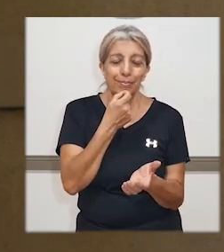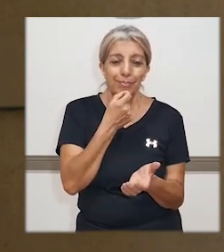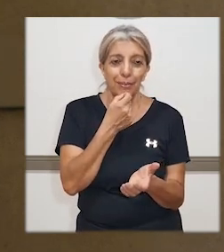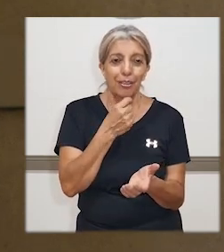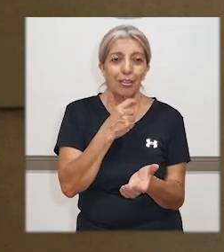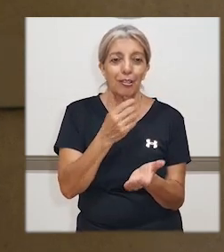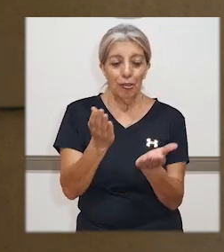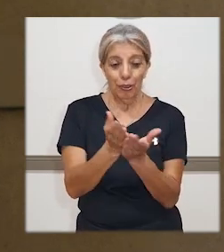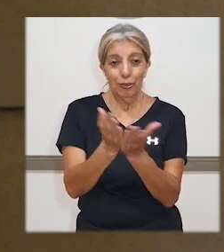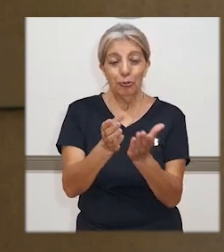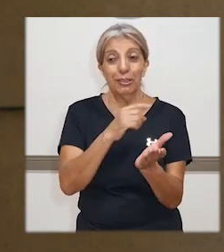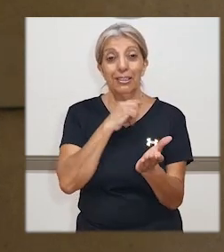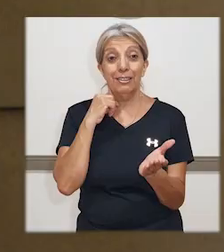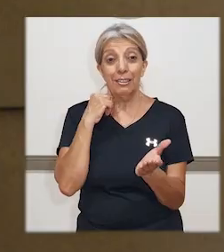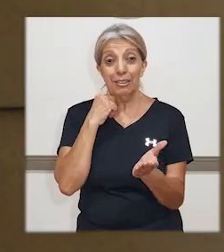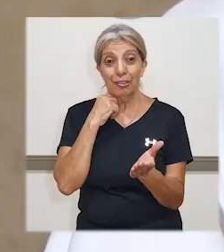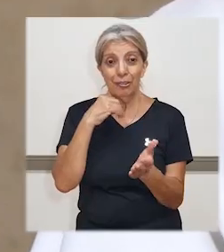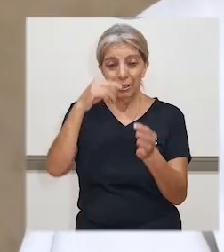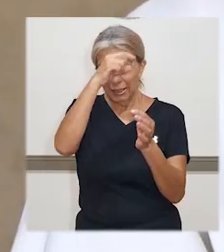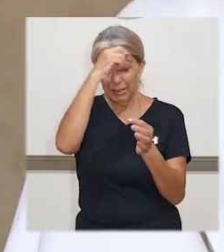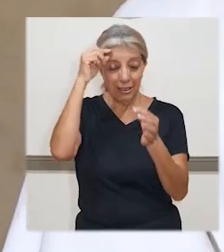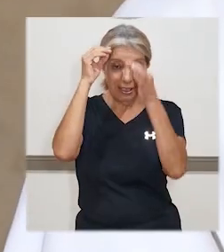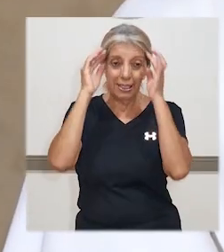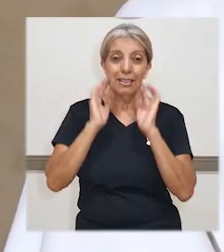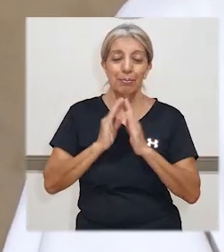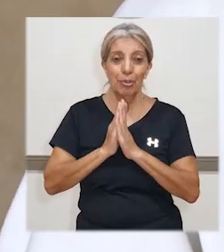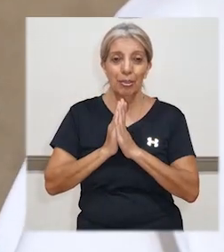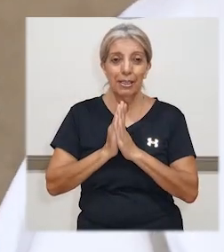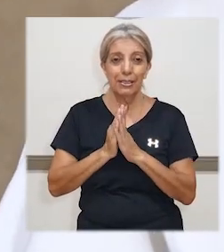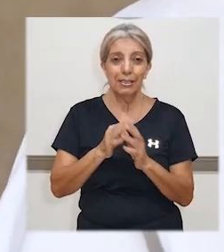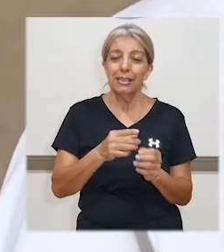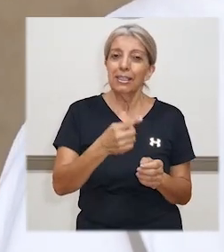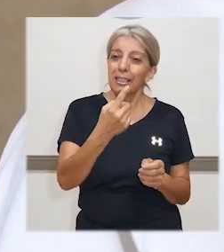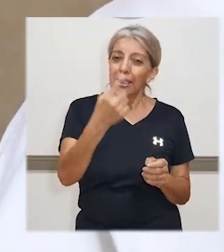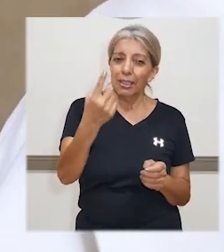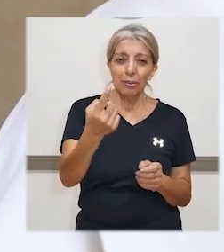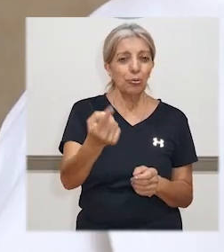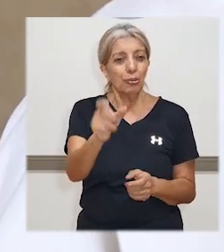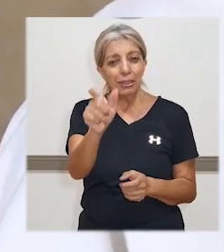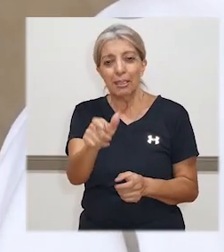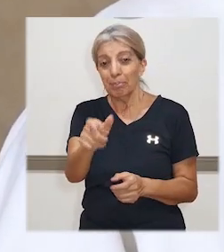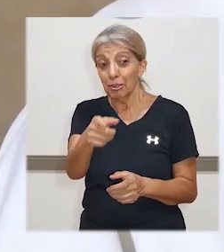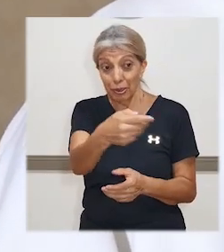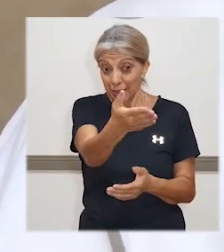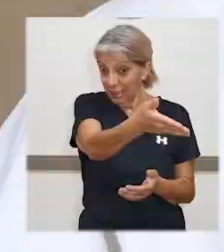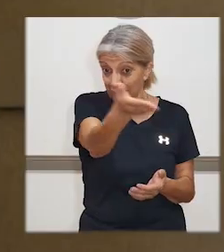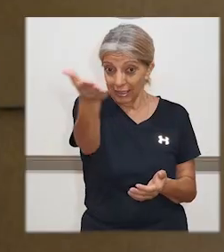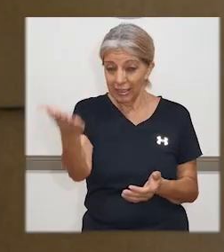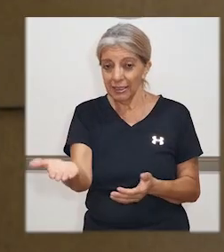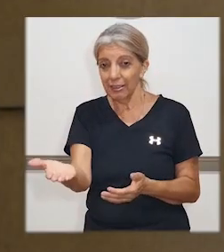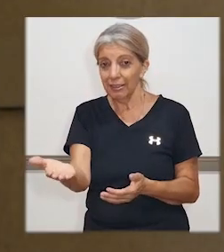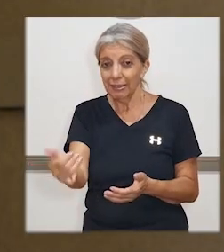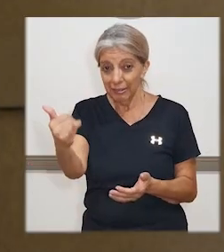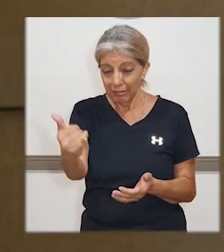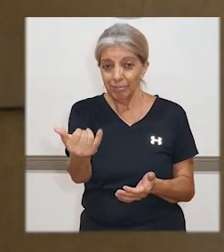de los consagrados, de las familias, los esposos, de cada uno de los laicos, catequistas y misioneros,